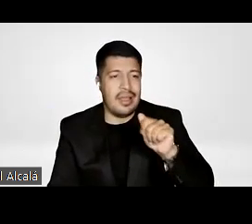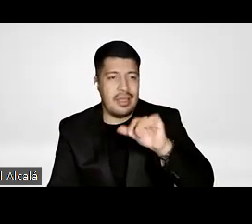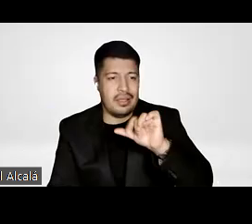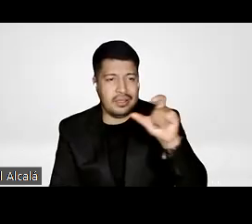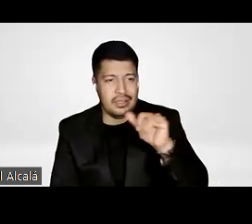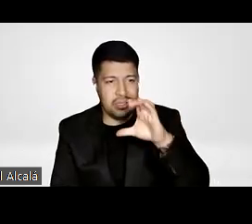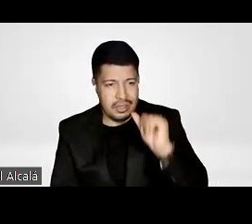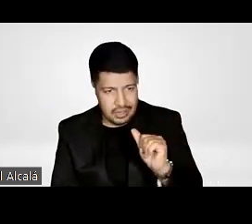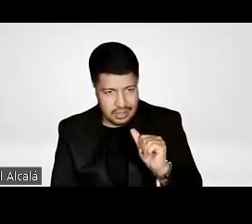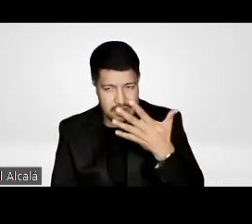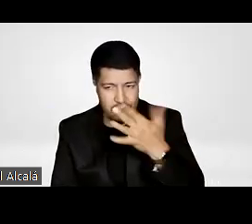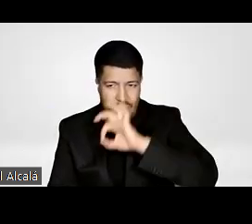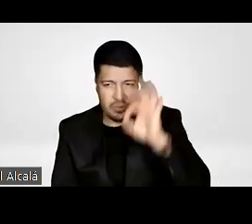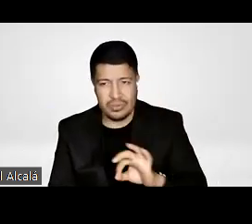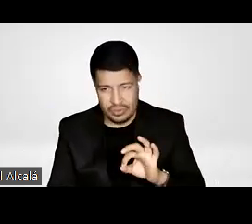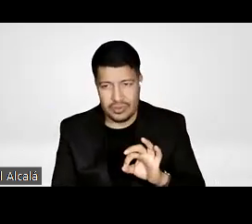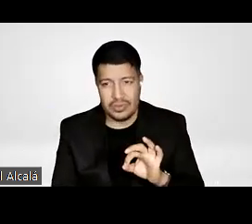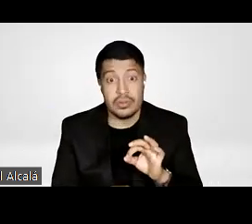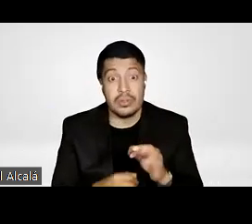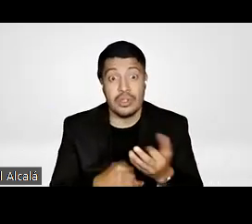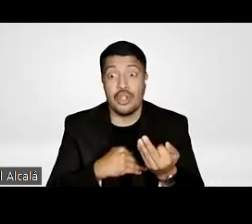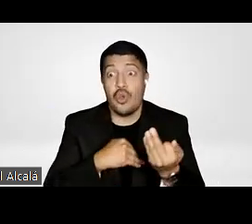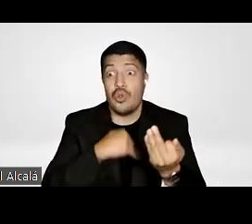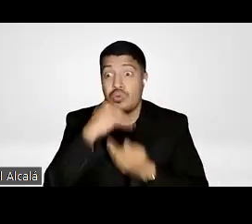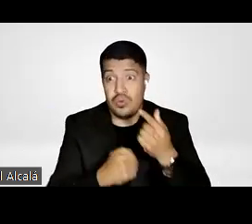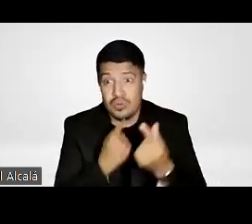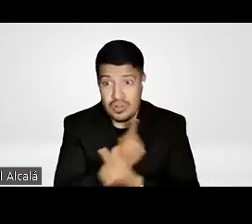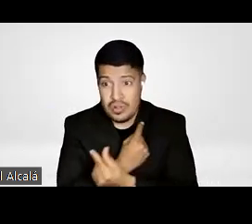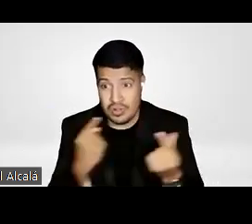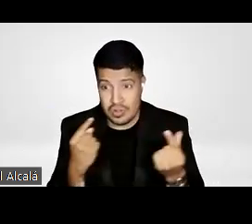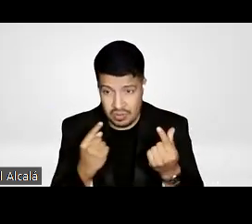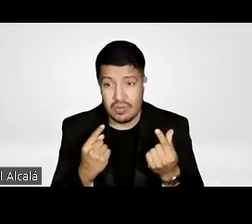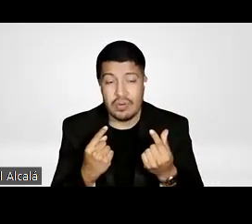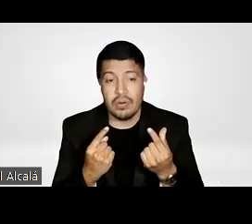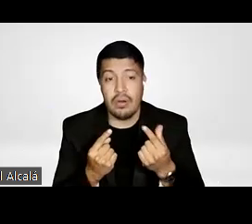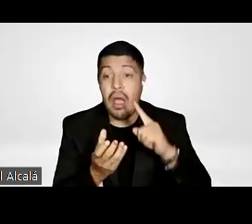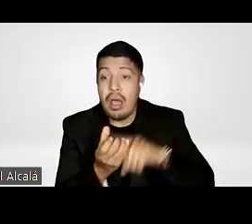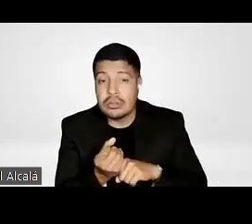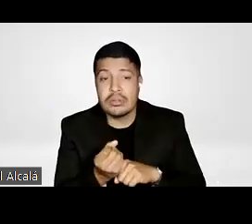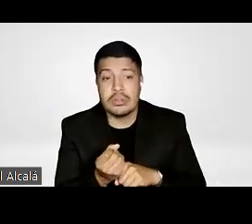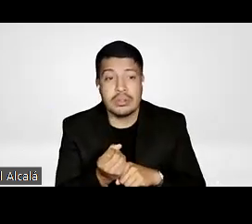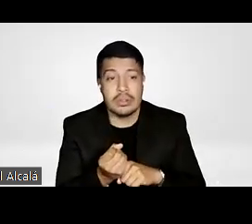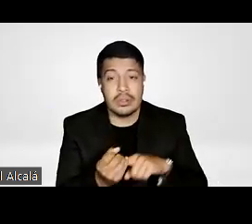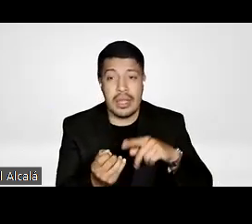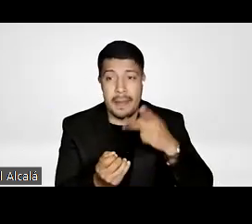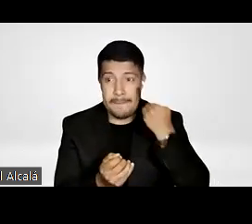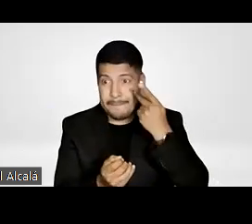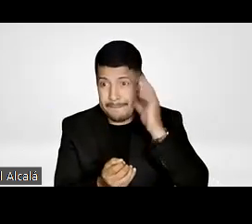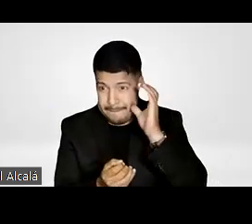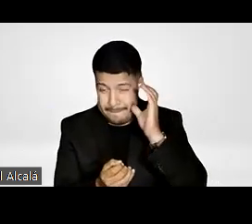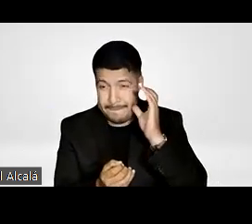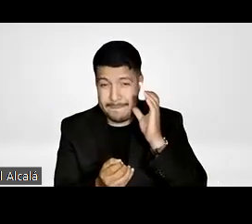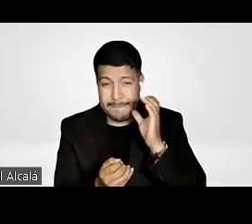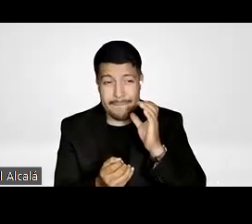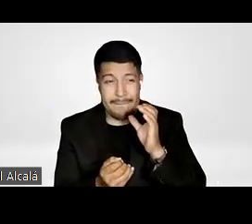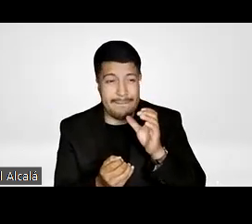revisar de todos los niños que tenían, por ejemplo, una parálisis disquinética, vemos que casi el 20% de